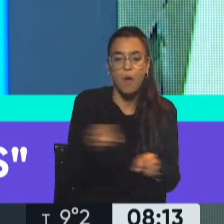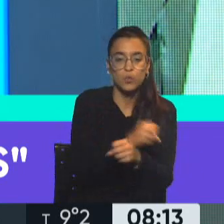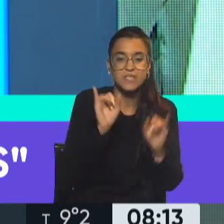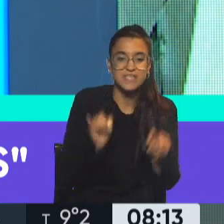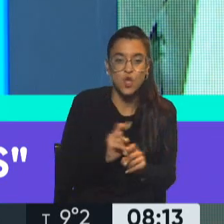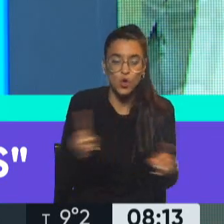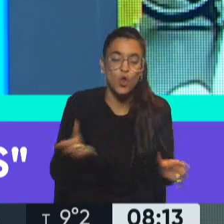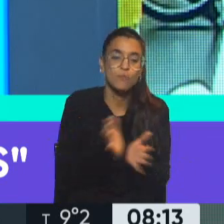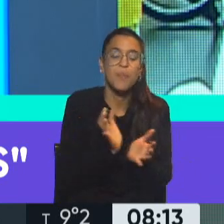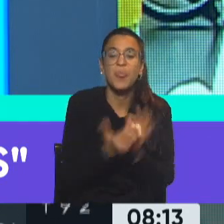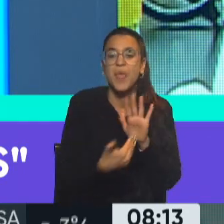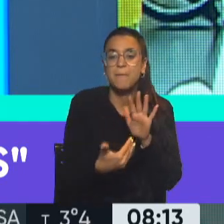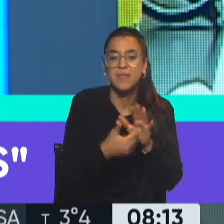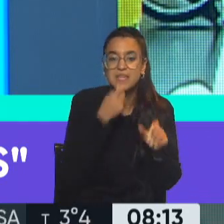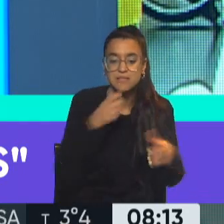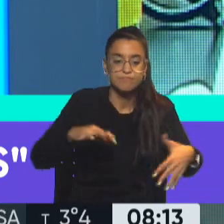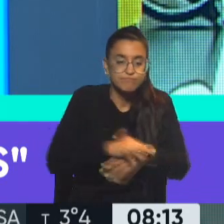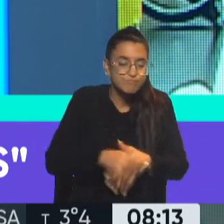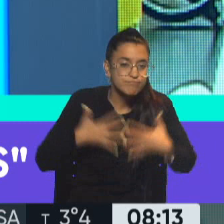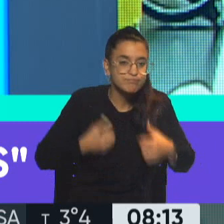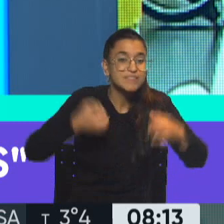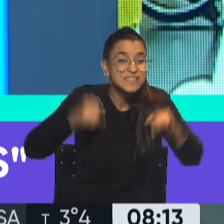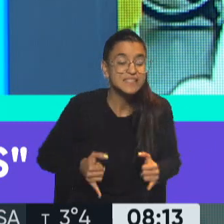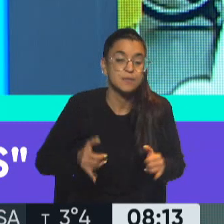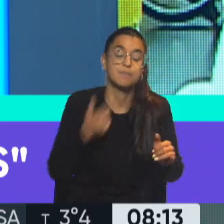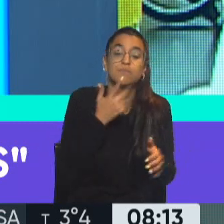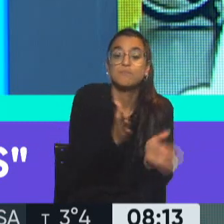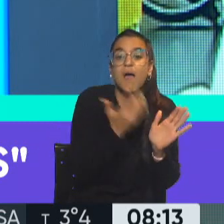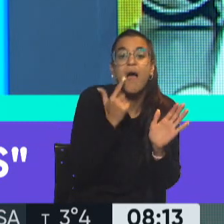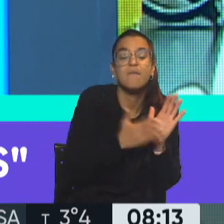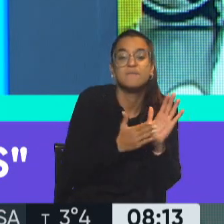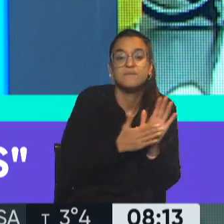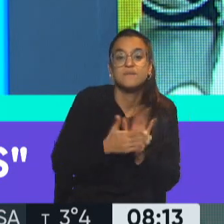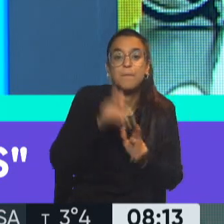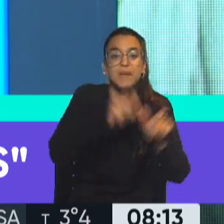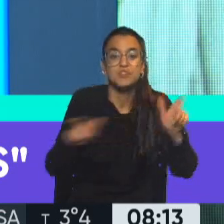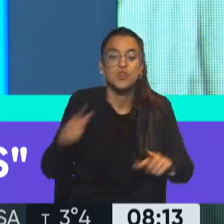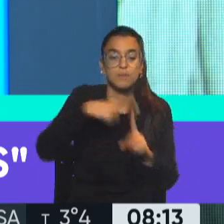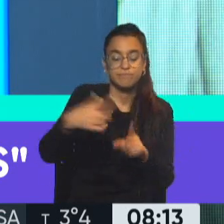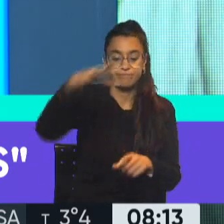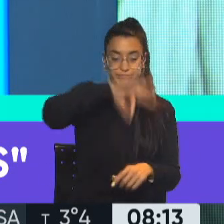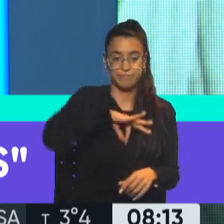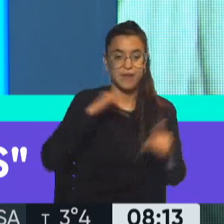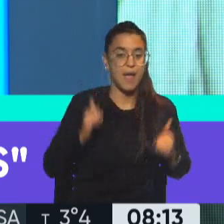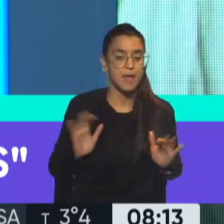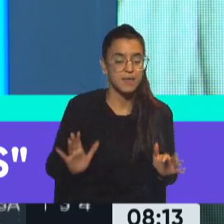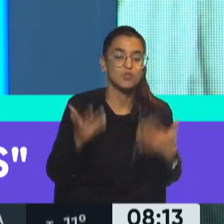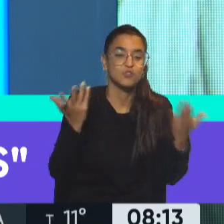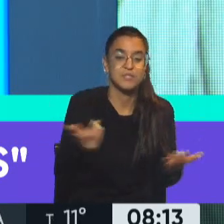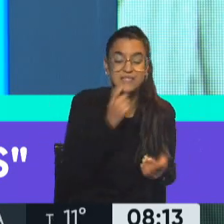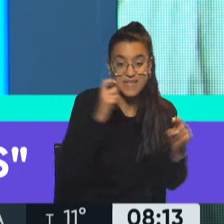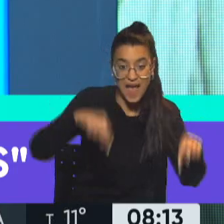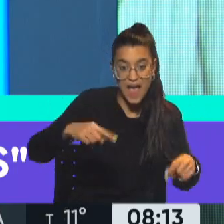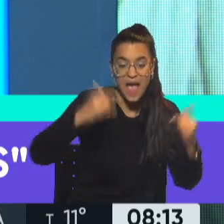no, es en función de la eficacia. Y la eficacia se evalúa con los casos positivos, con los infectados. Claro. De manera que si